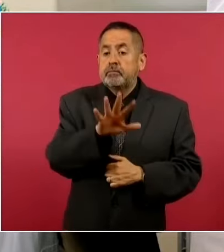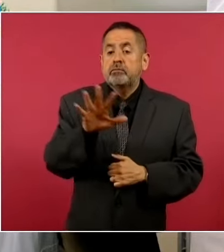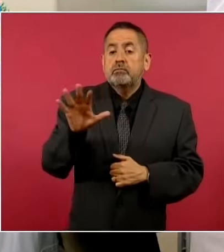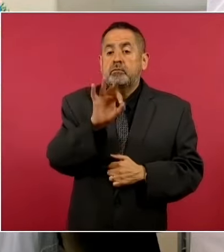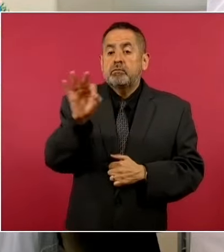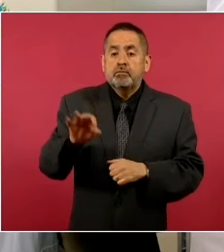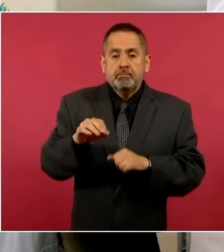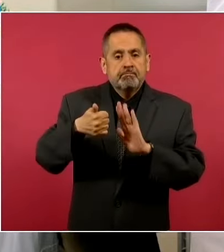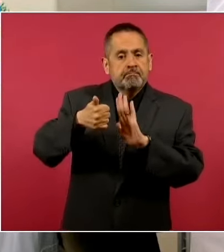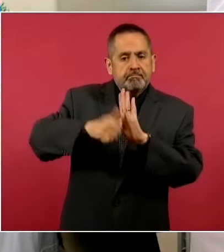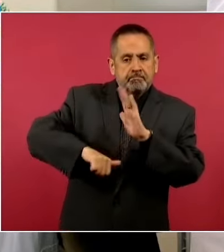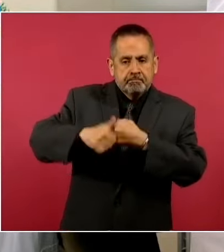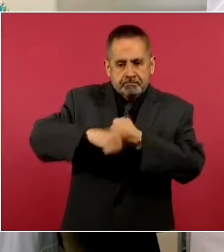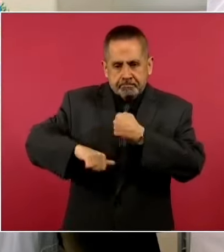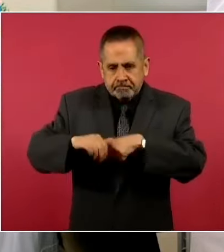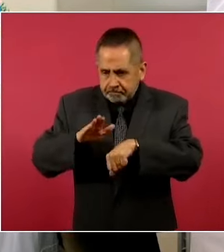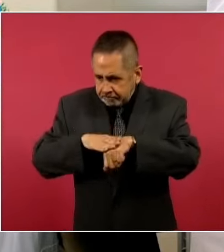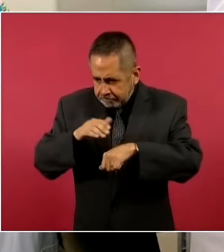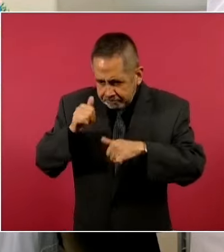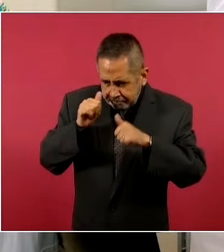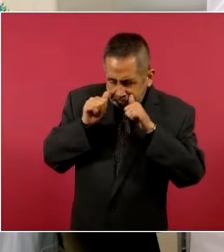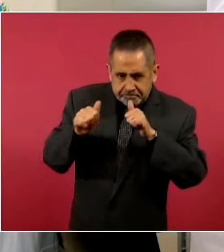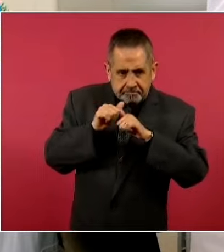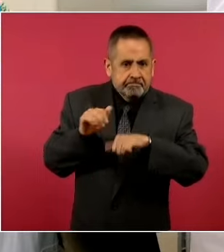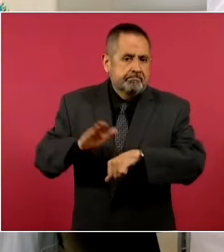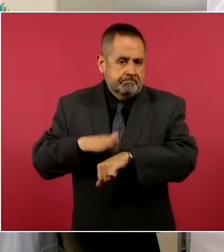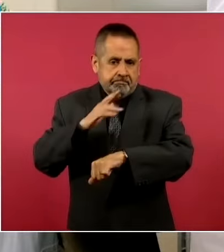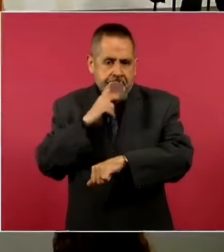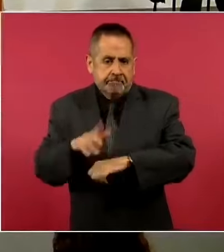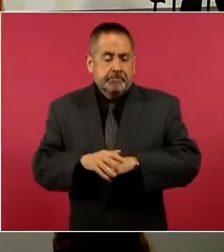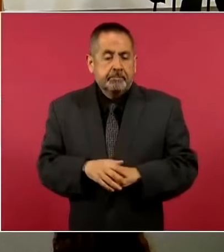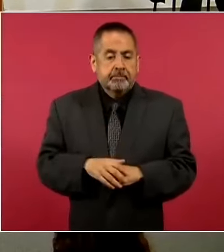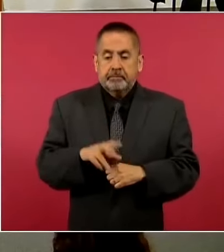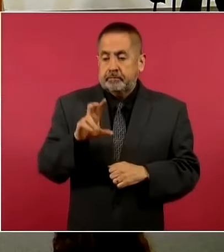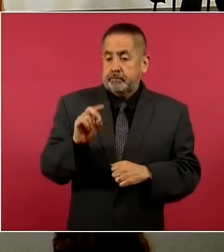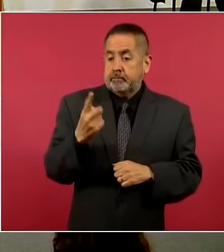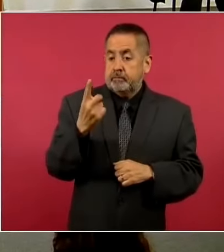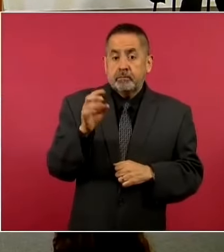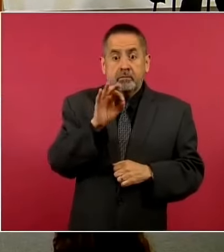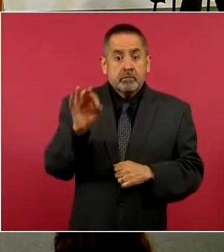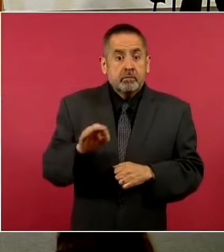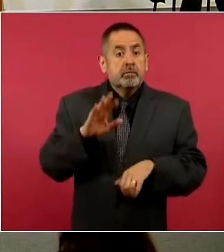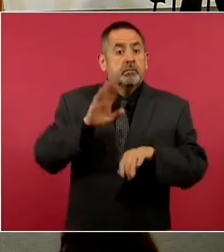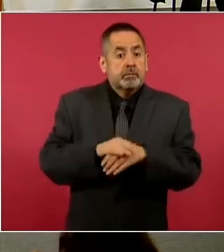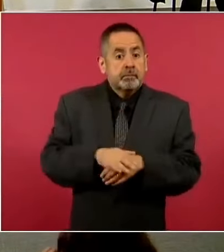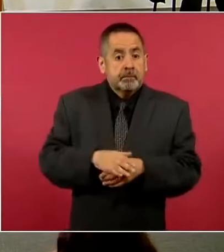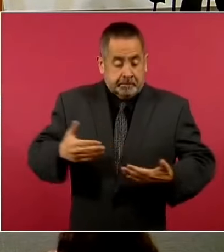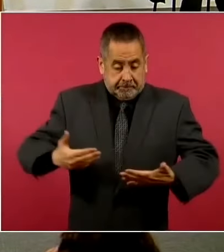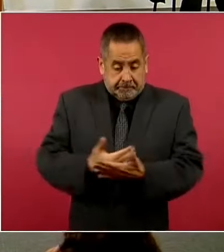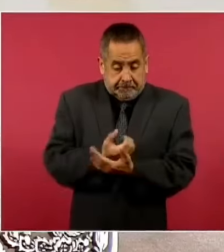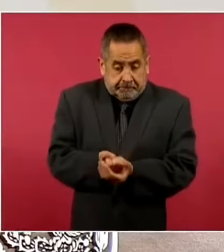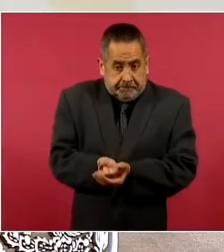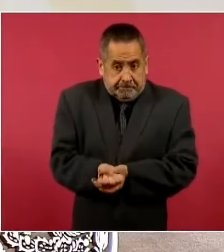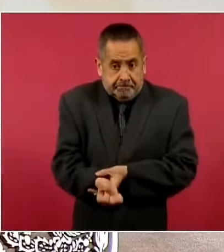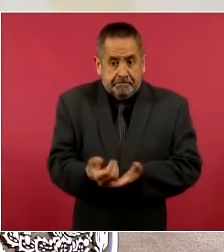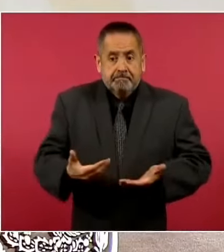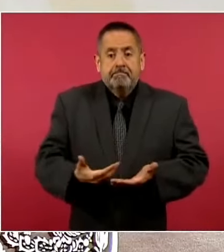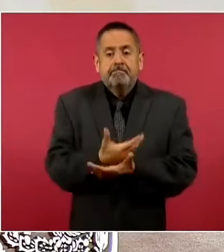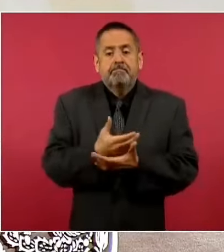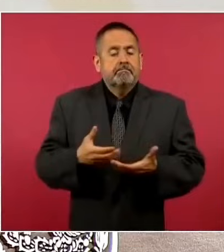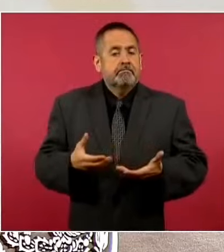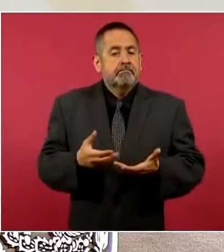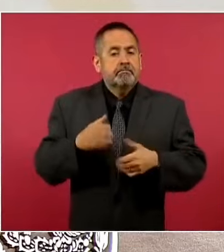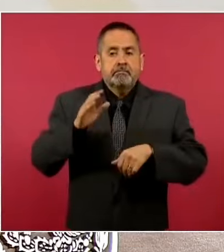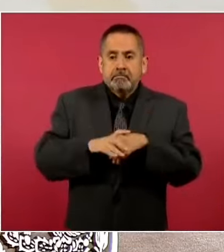cirugías se han realizado en estos 9 estados y 31% más partos atendidos. Esto no significa que nazcan